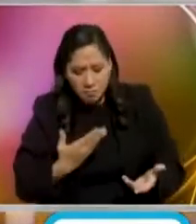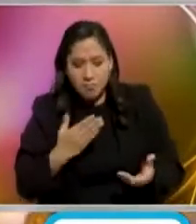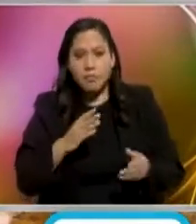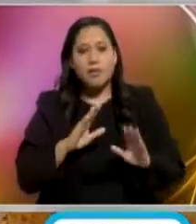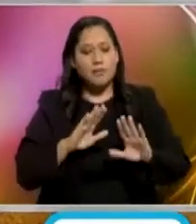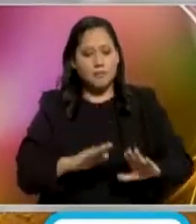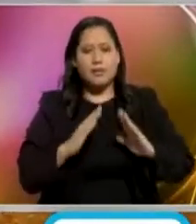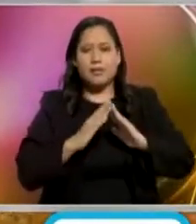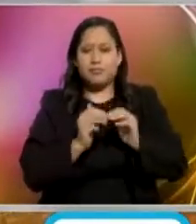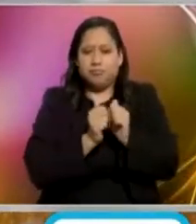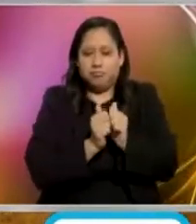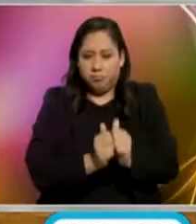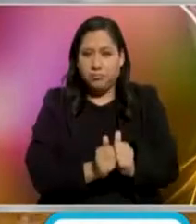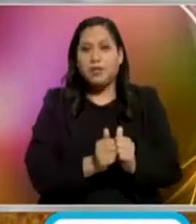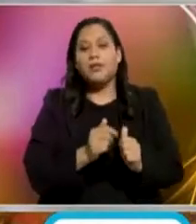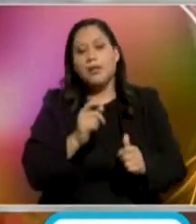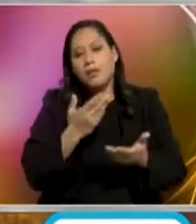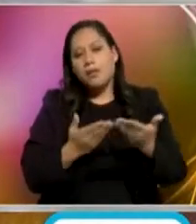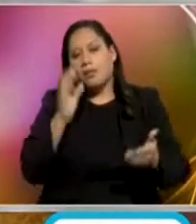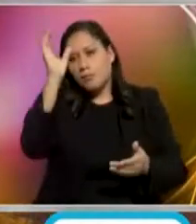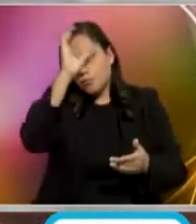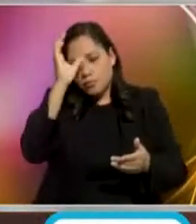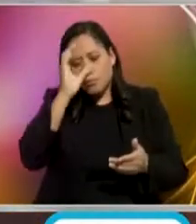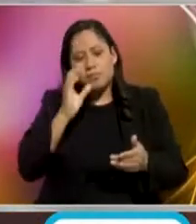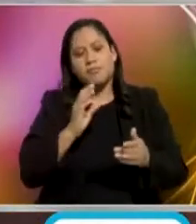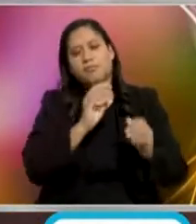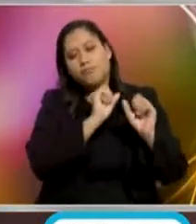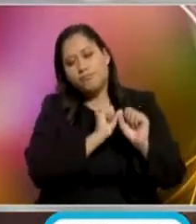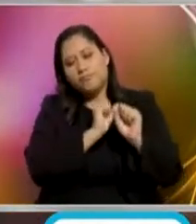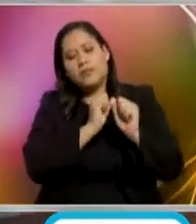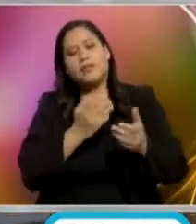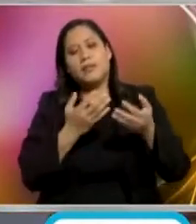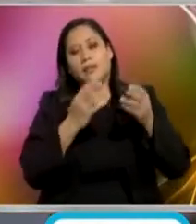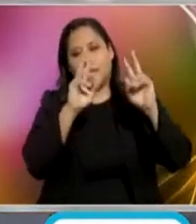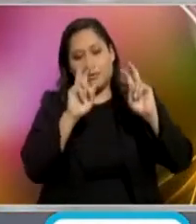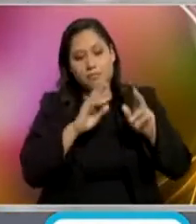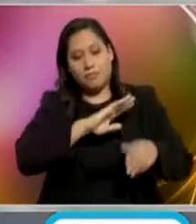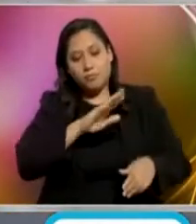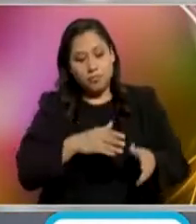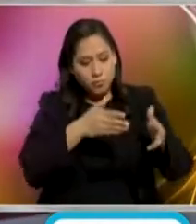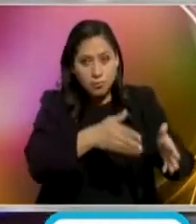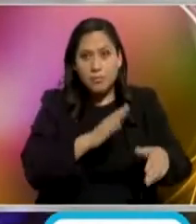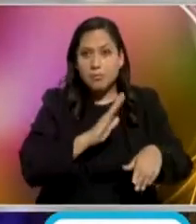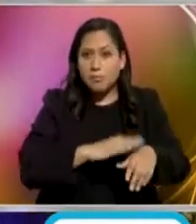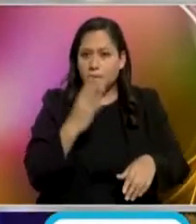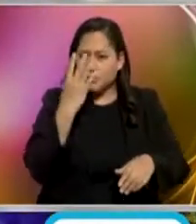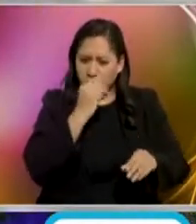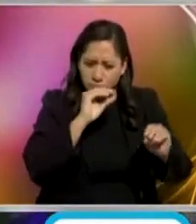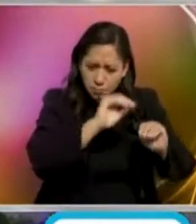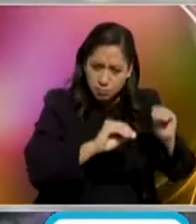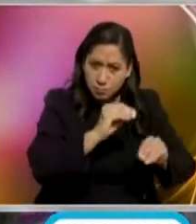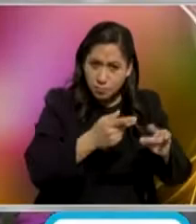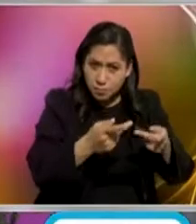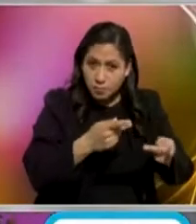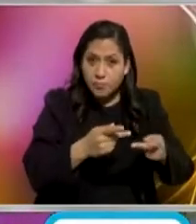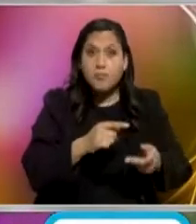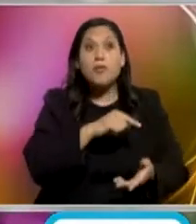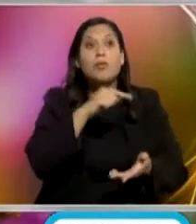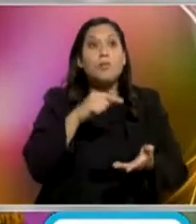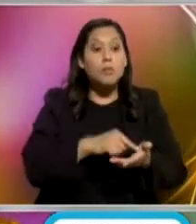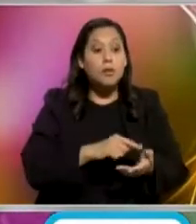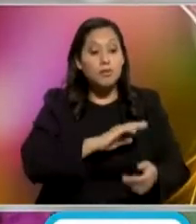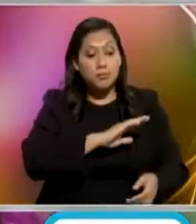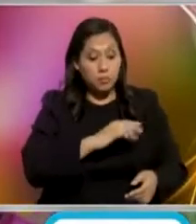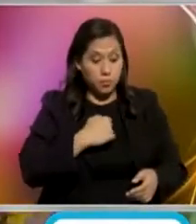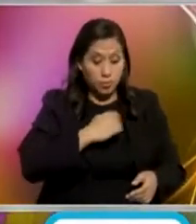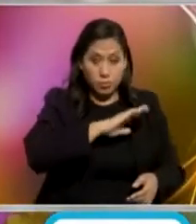sedentario, etcétera, pues empezaron los rituales mortuorios más elaborados y toda una cosmogonía alrededor de a dónde vamos después de la